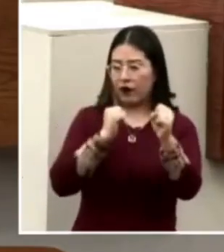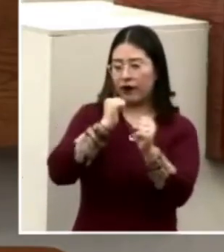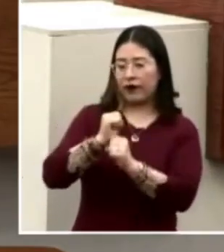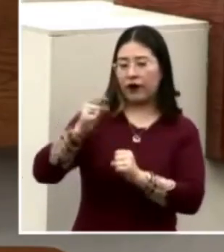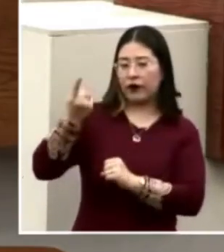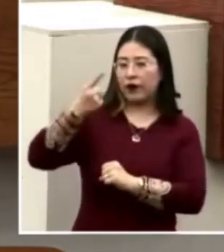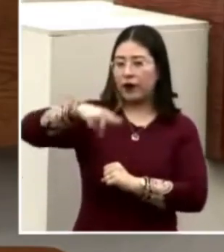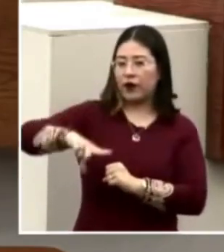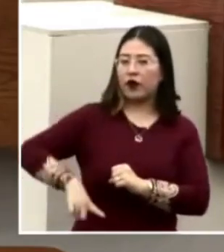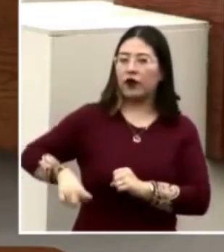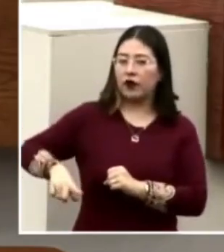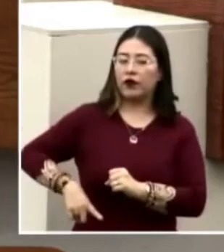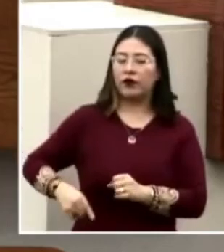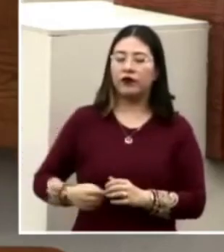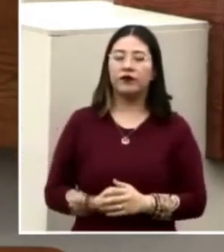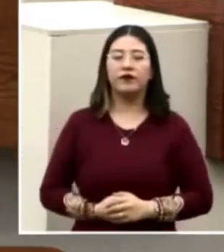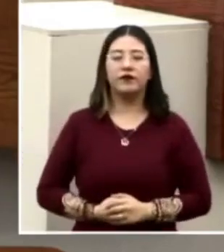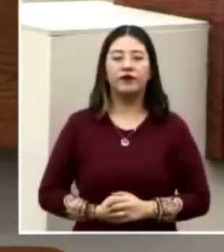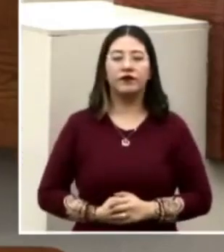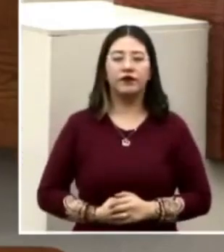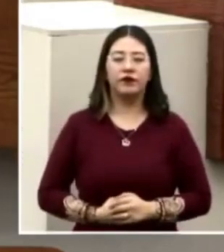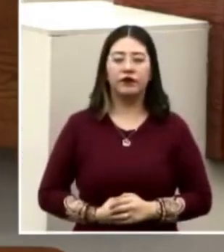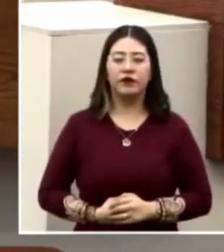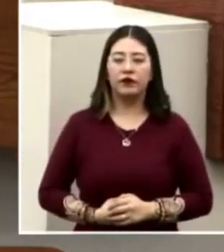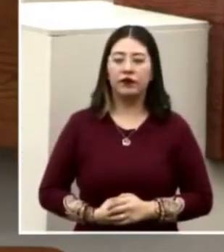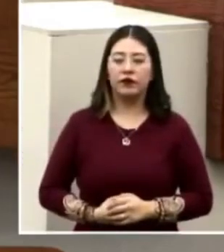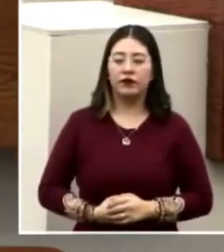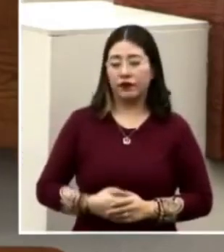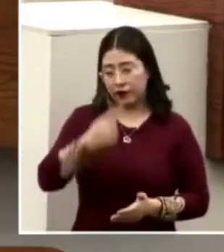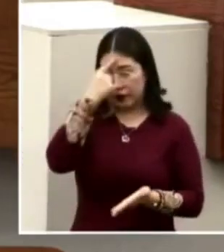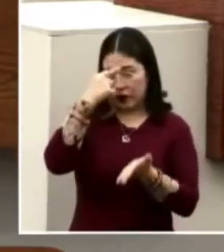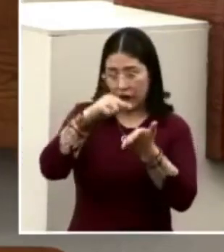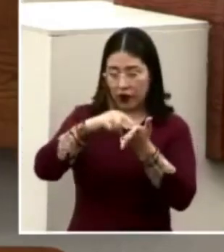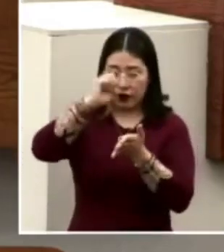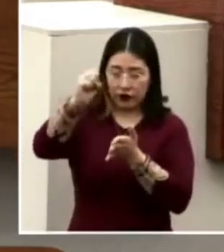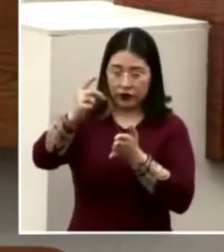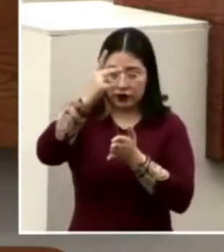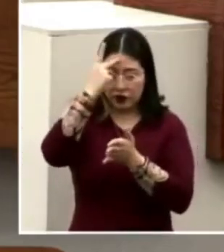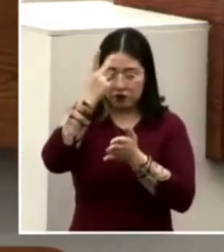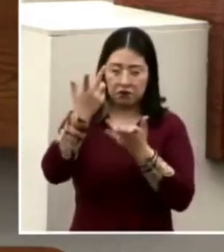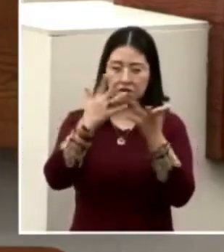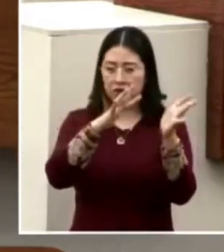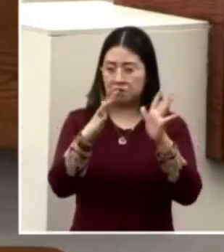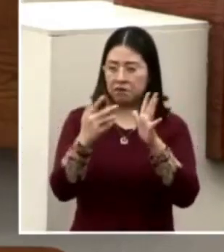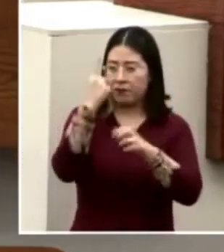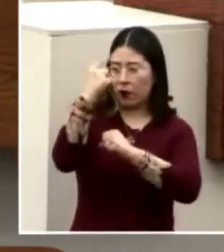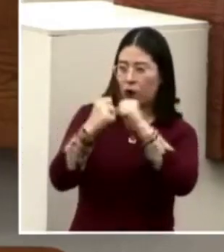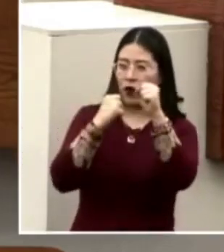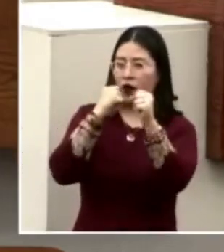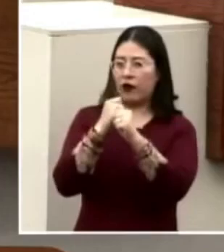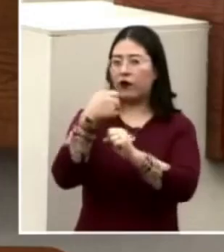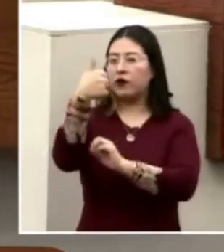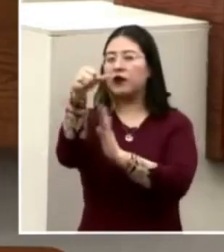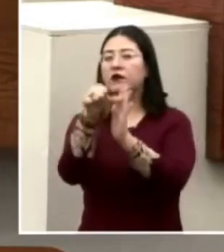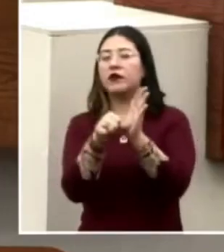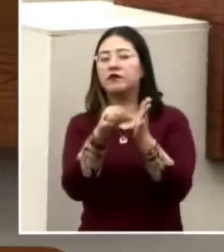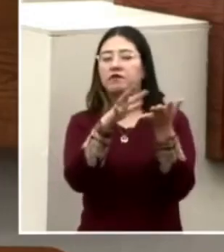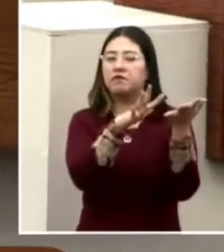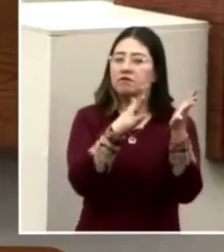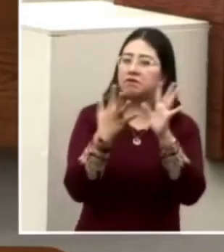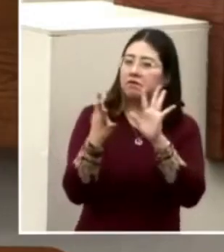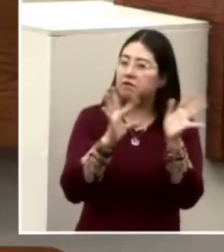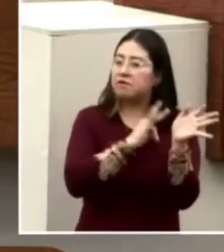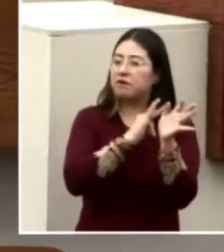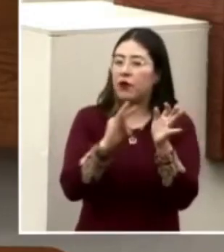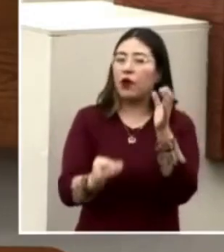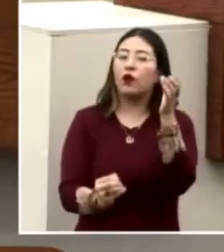gobierno, así que yo creo que aquí en San Luis Potosí, pues en un promedio de un año, 6 meses ya habrán